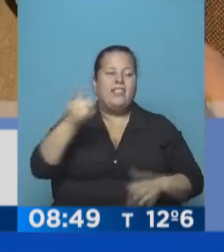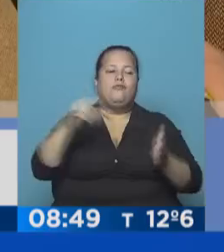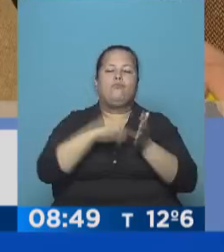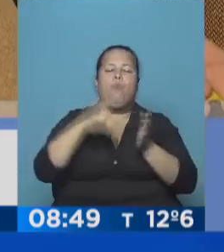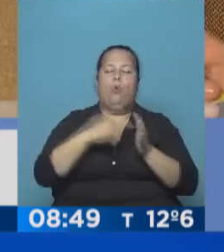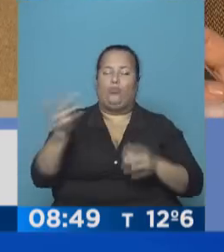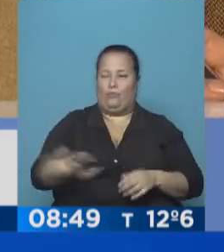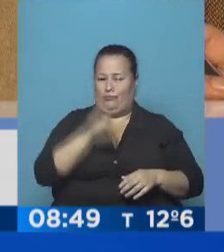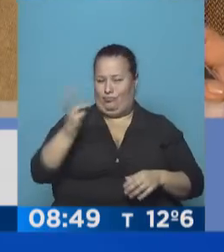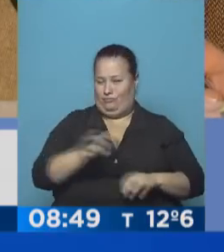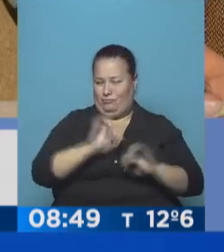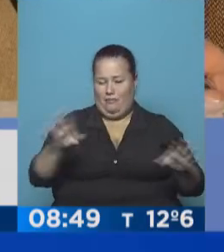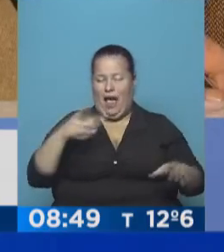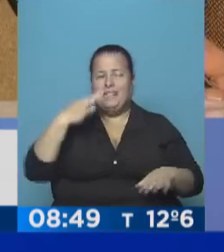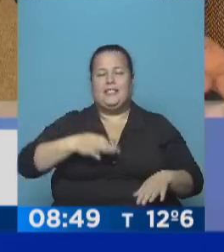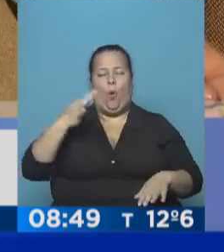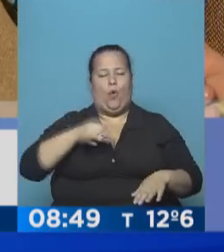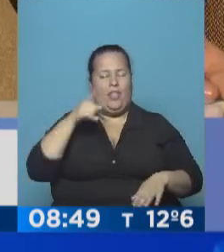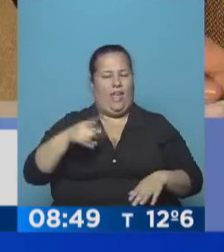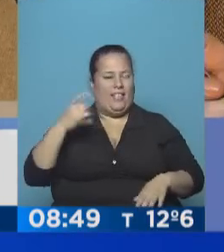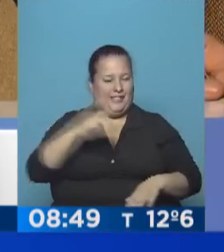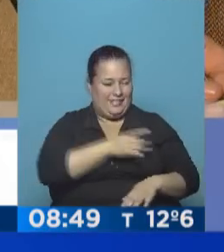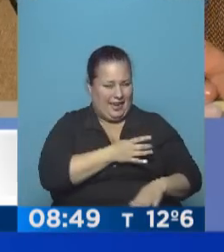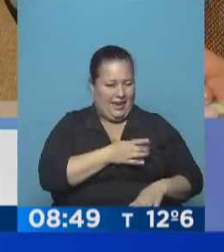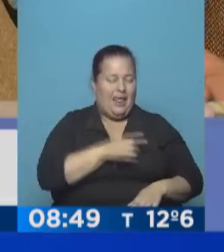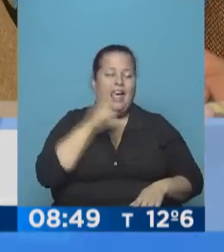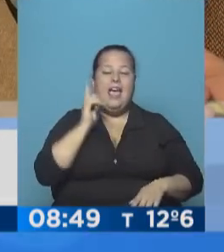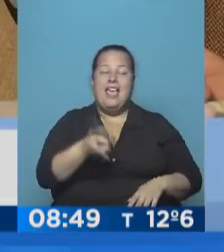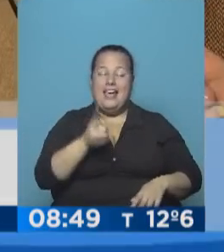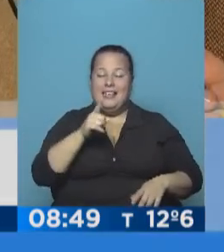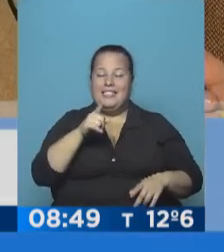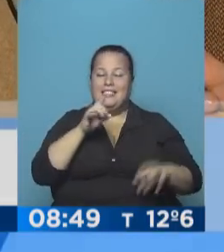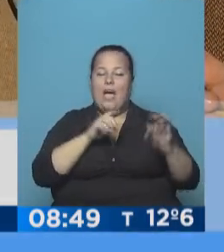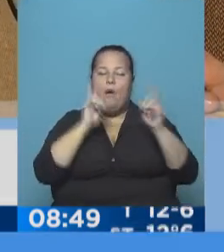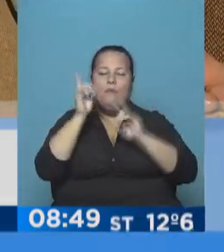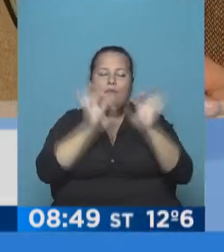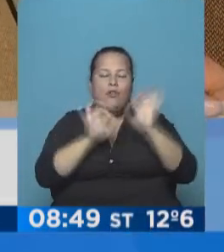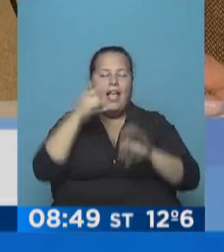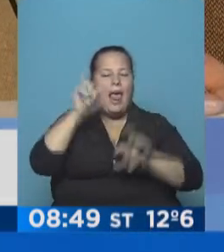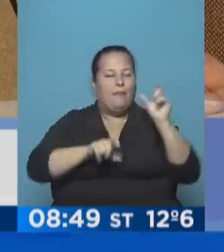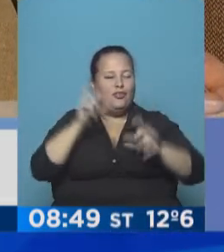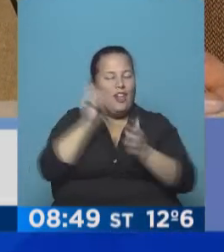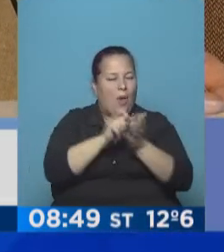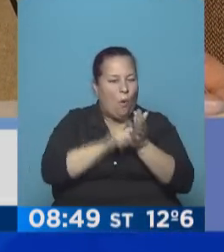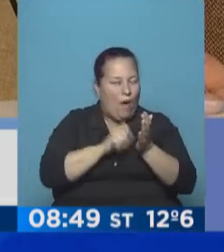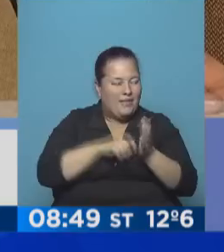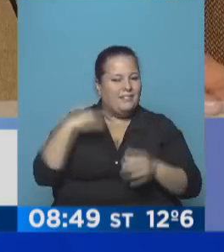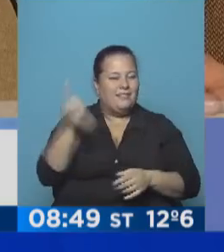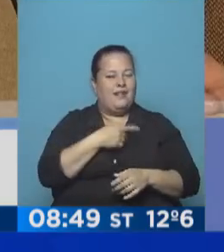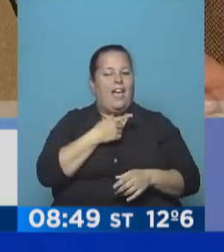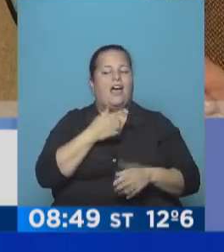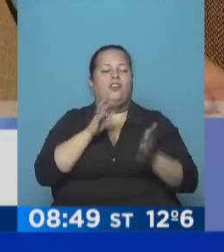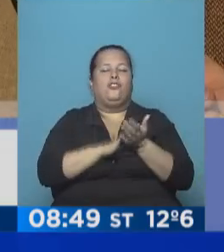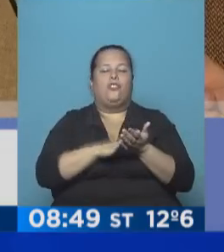como mala o muy mala la seguridad en las formaciones. Estas mediciones de calidad de los usuarios que se realizan a través